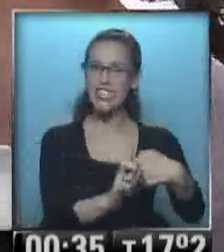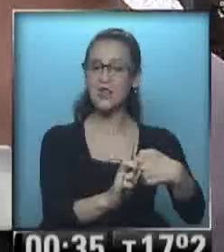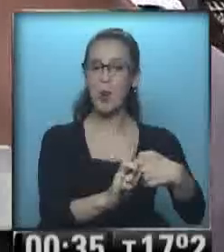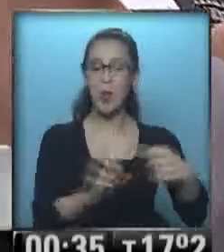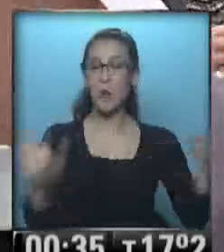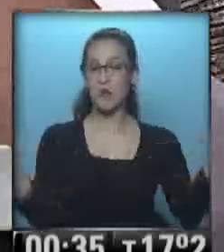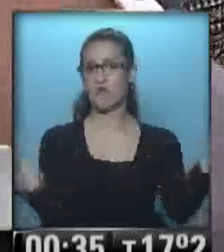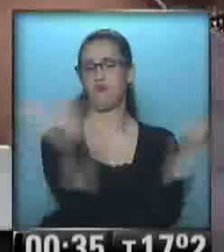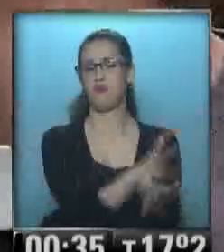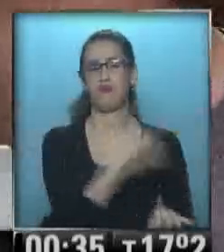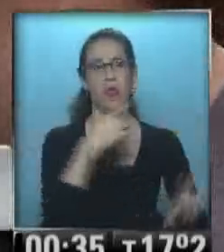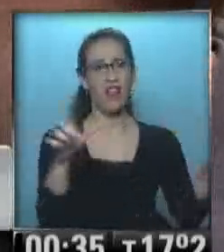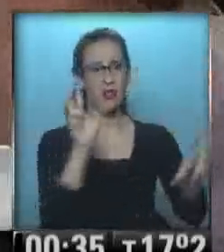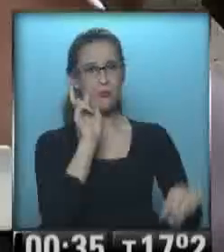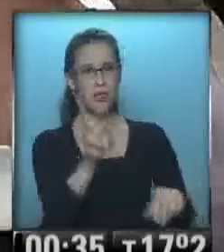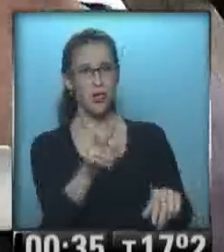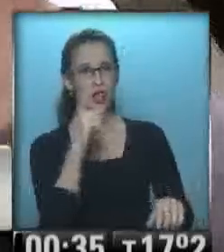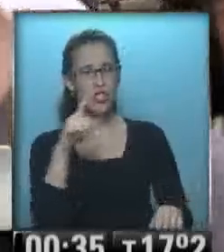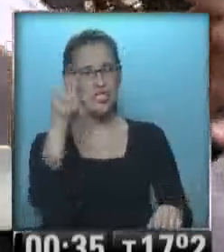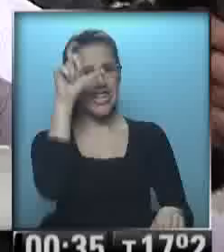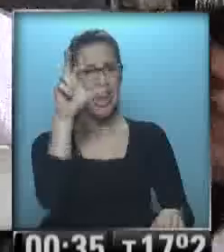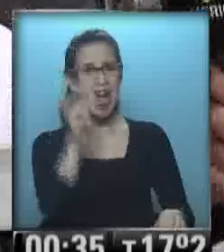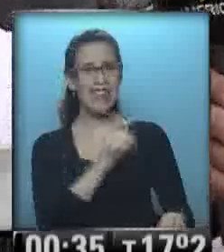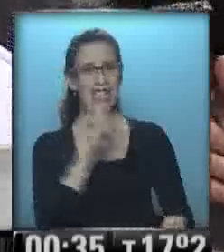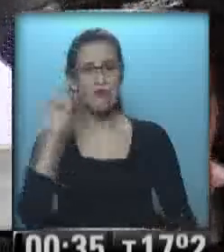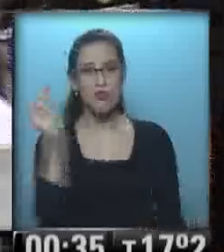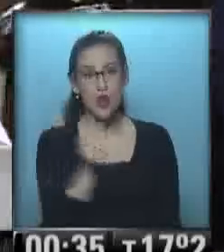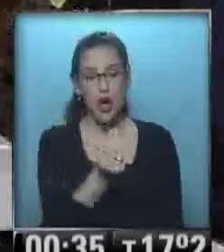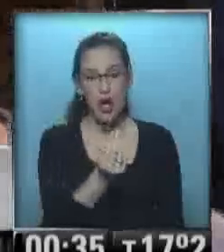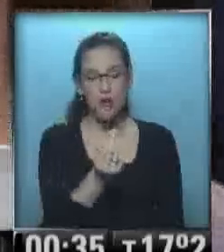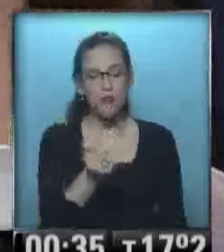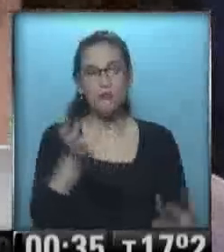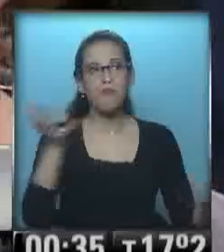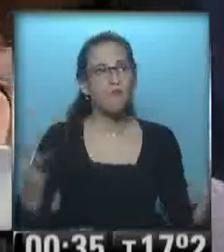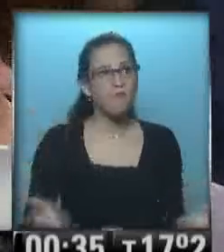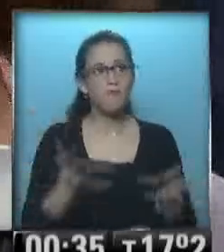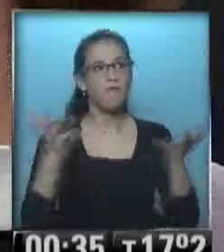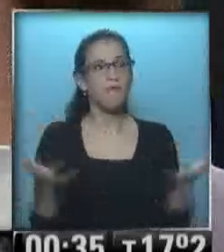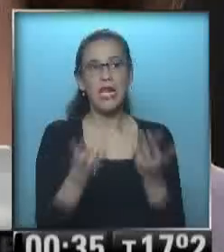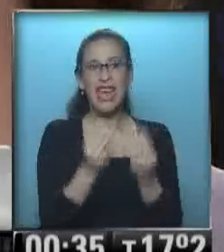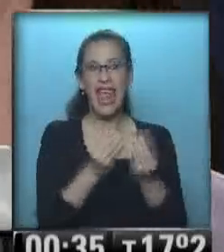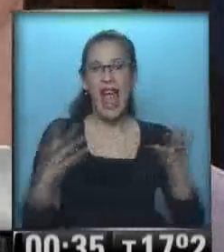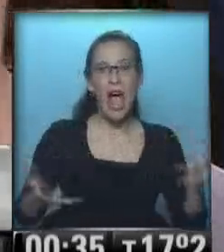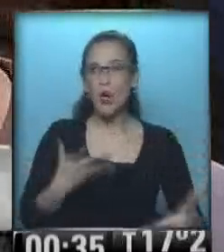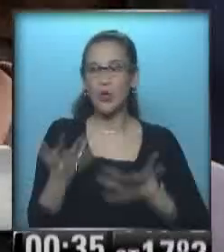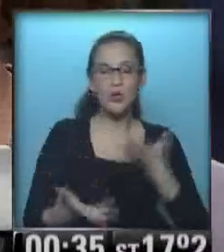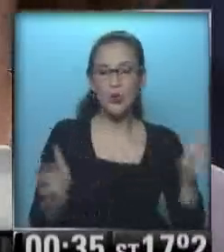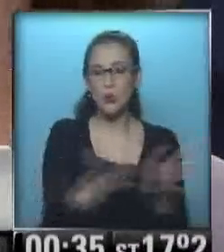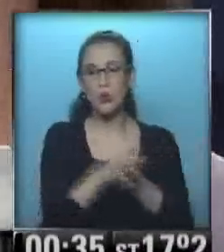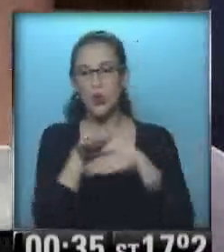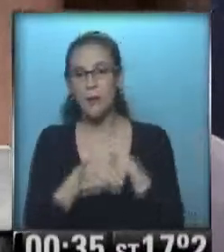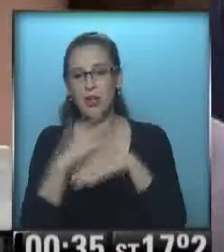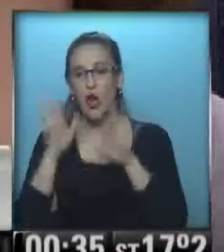prendo la tele y veo falleció Gustavo Cerati y fue como... Lo primero fue venir acá. Sí, no sabía qué hacer, porque estaba en un amigo y o me quedo